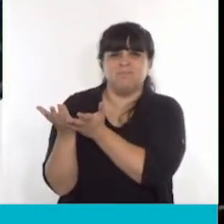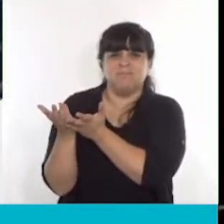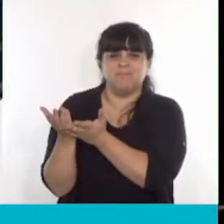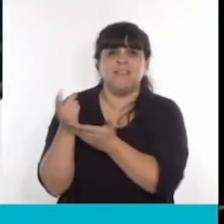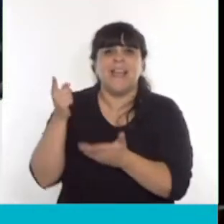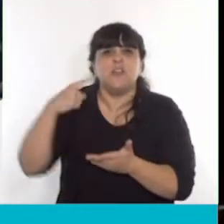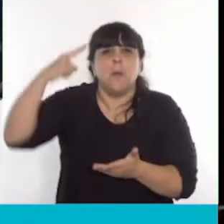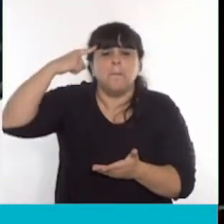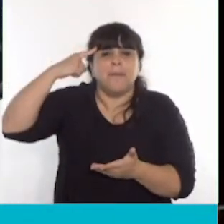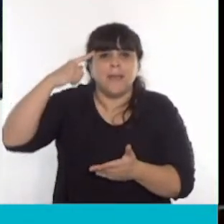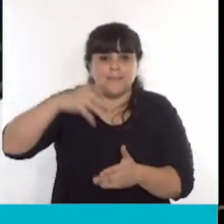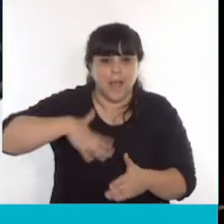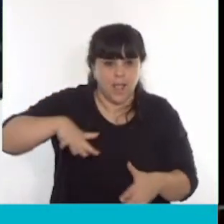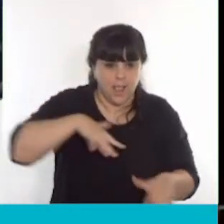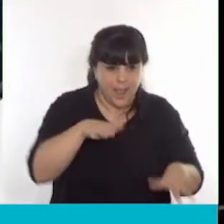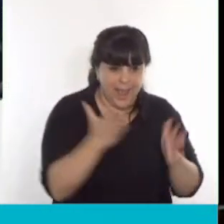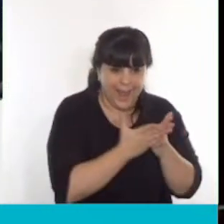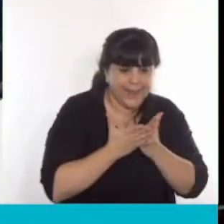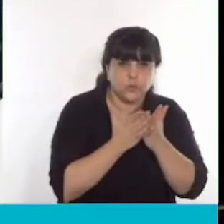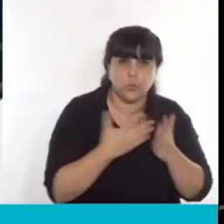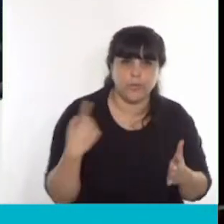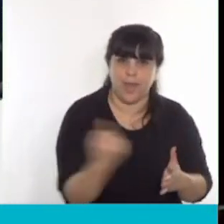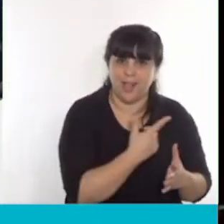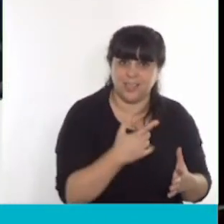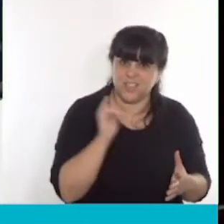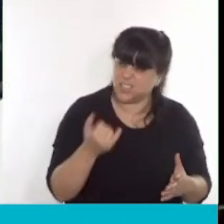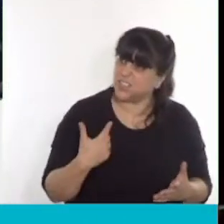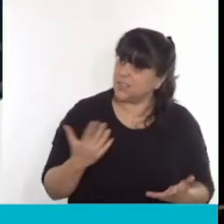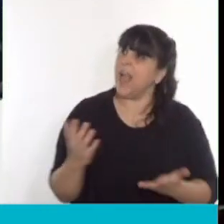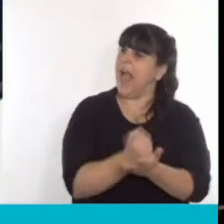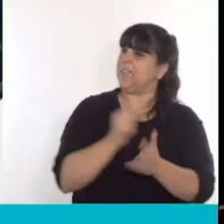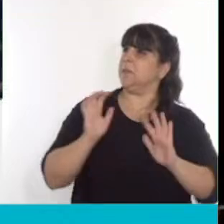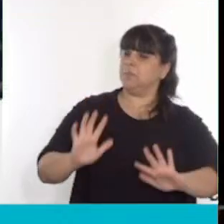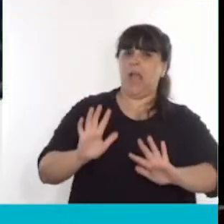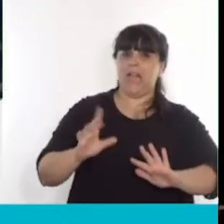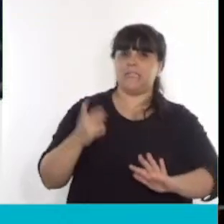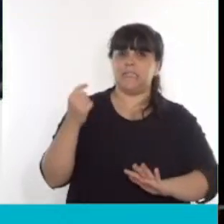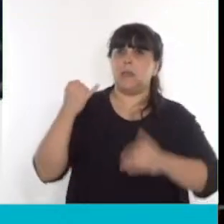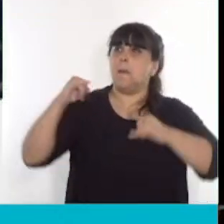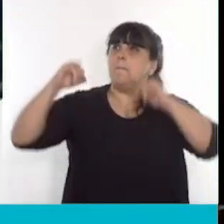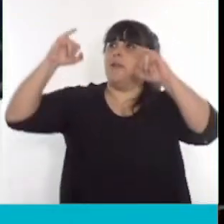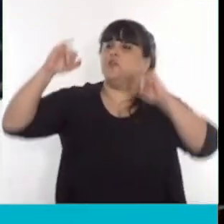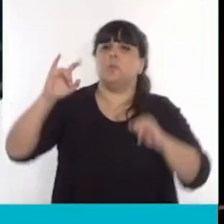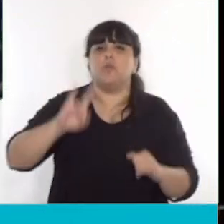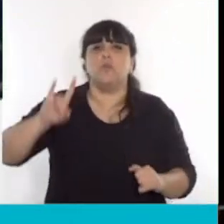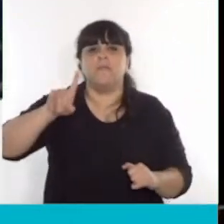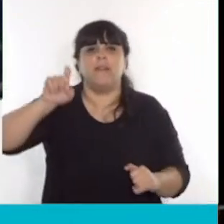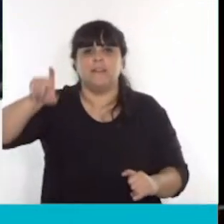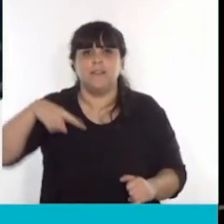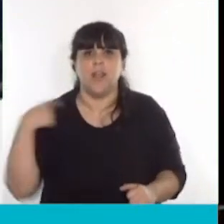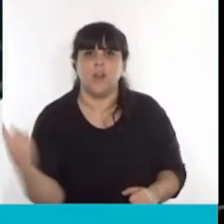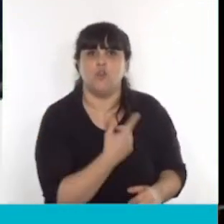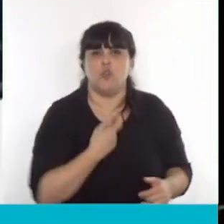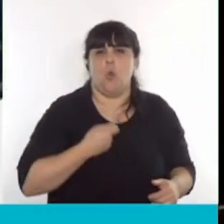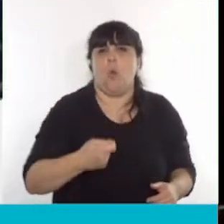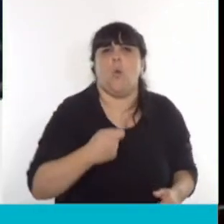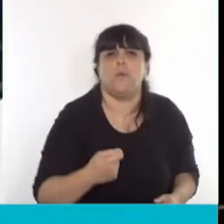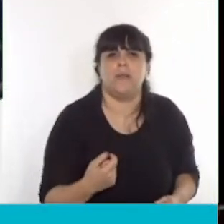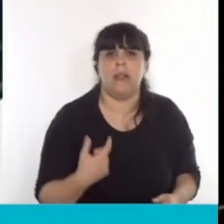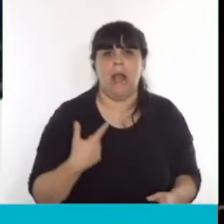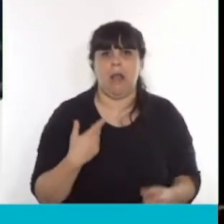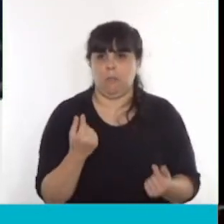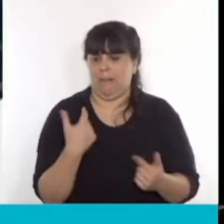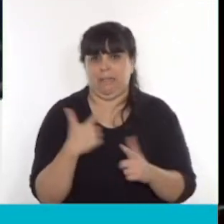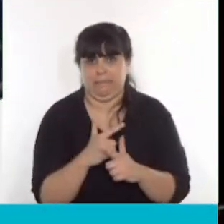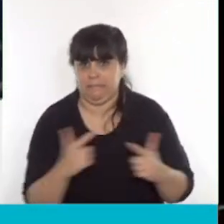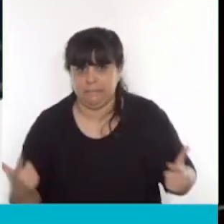movimiento estudiantil va a aceptar que se asigne un presupuesto universitario a costa del hambre de los jubilados, a costa de